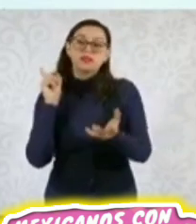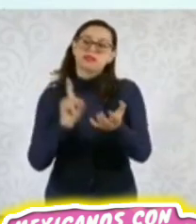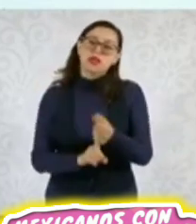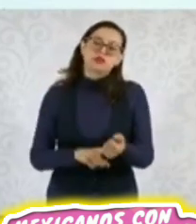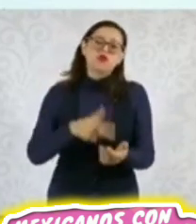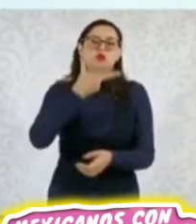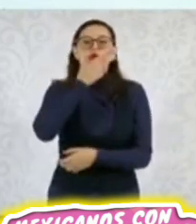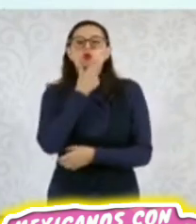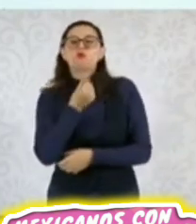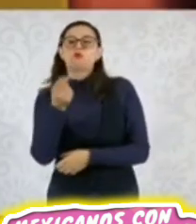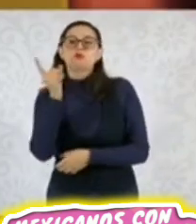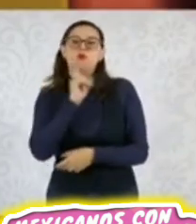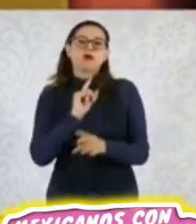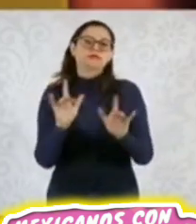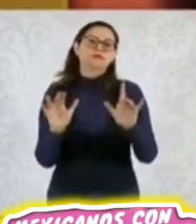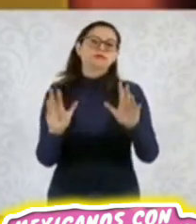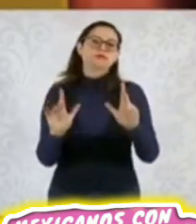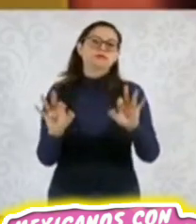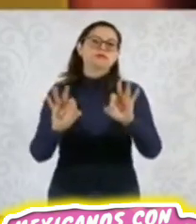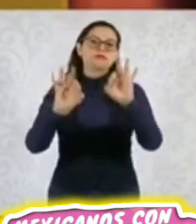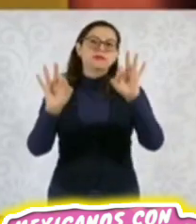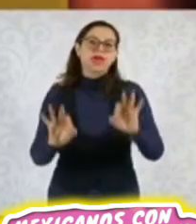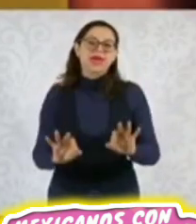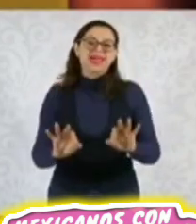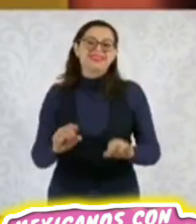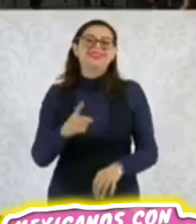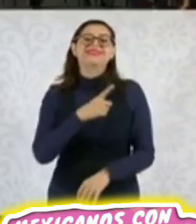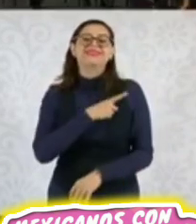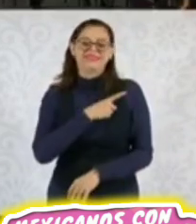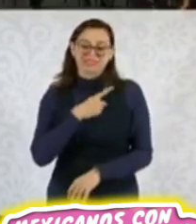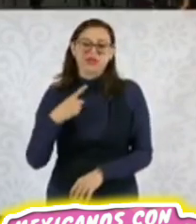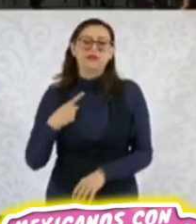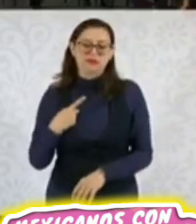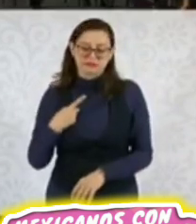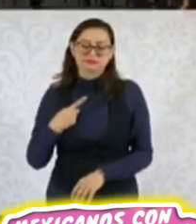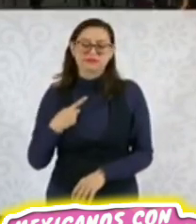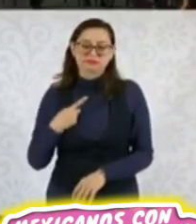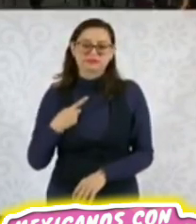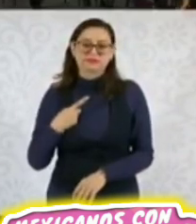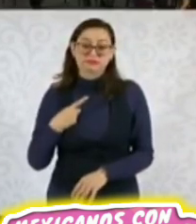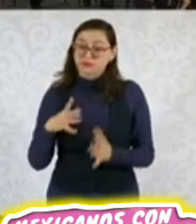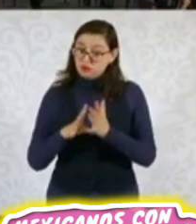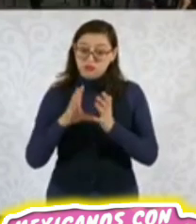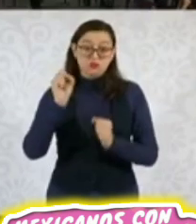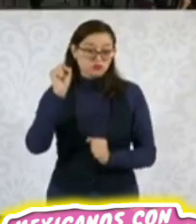Quedará establecido en la Constitución. Adelante.